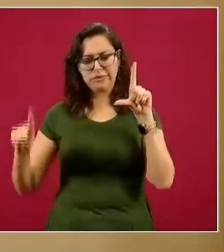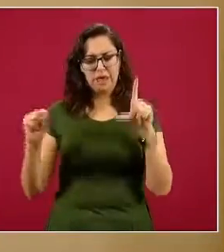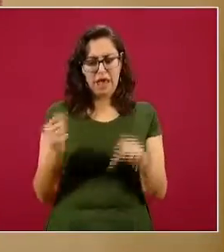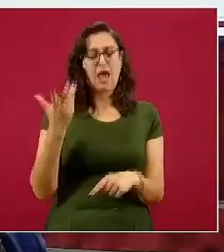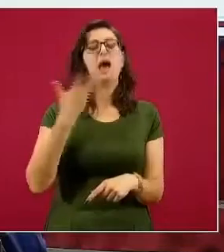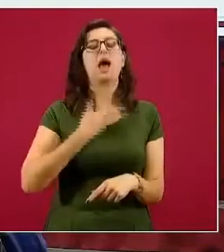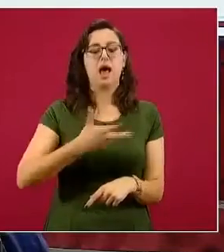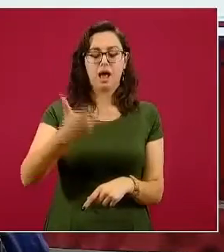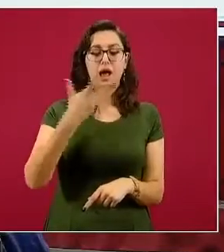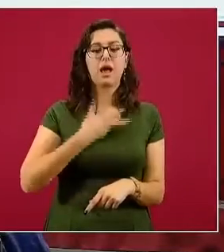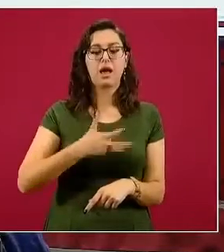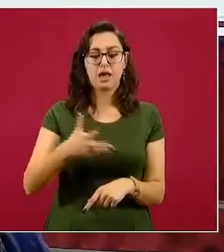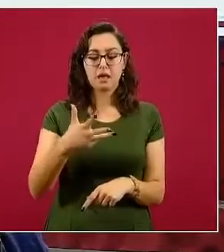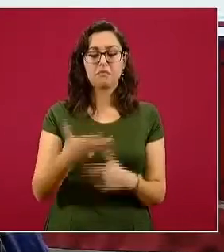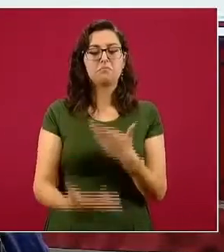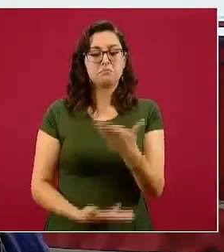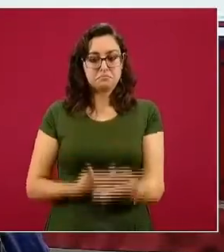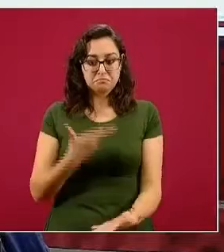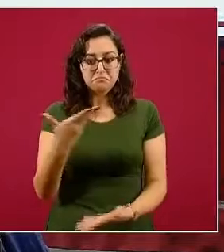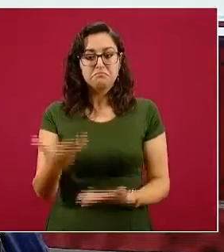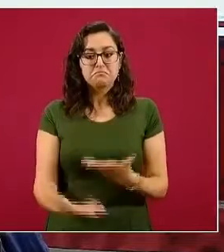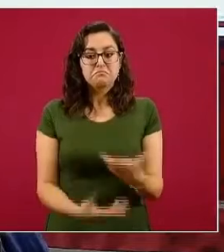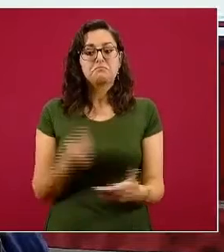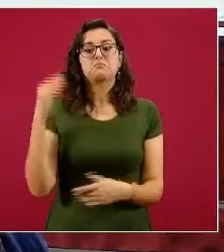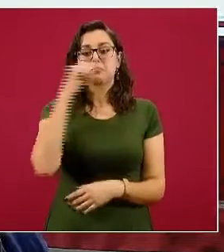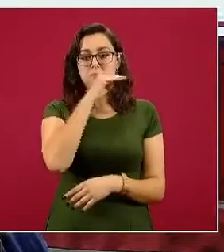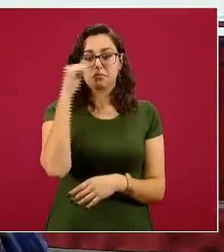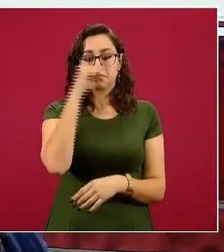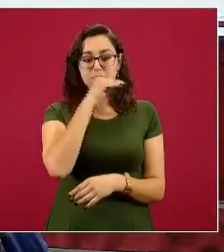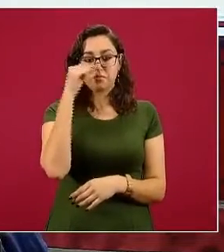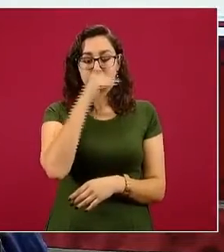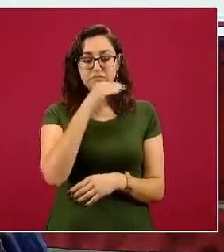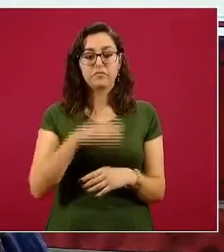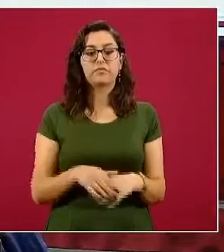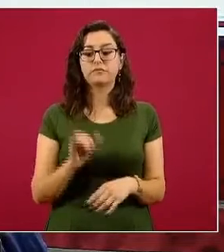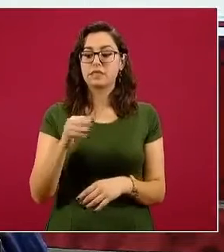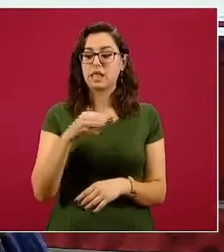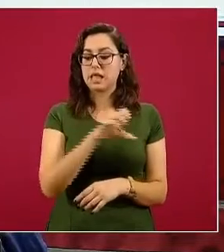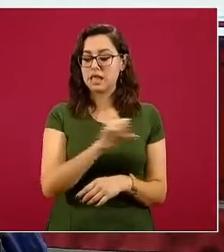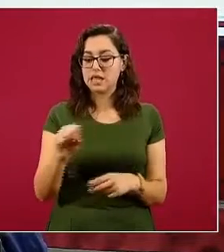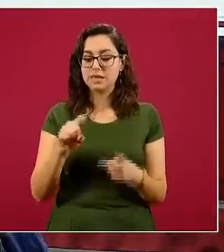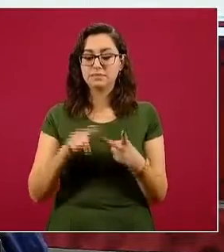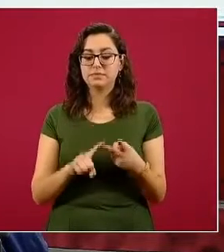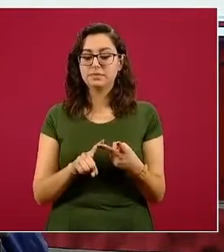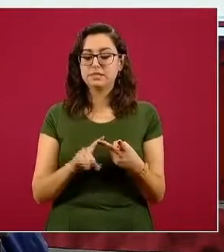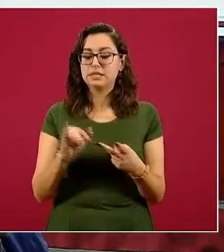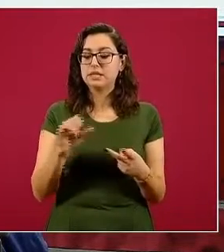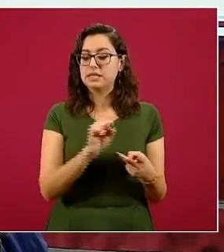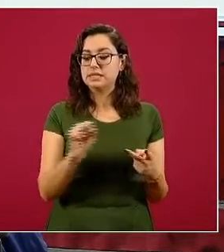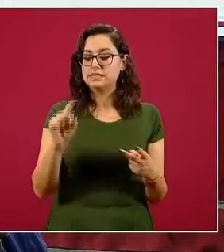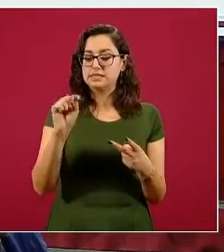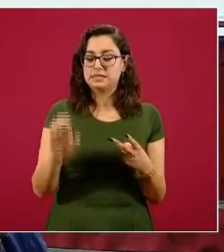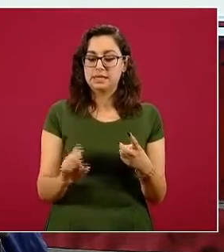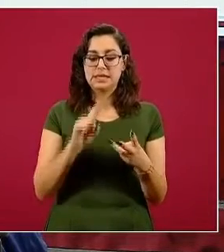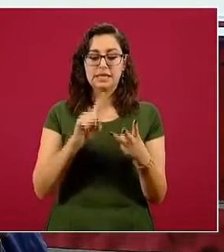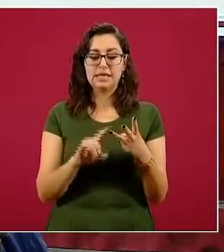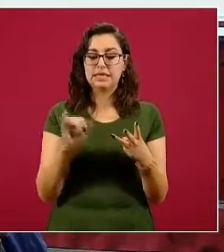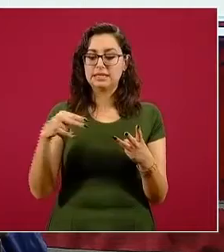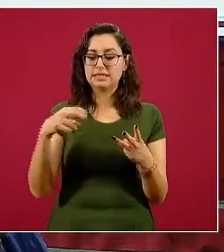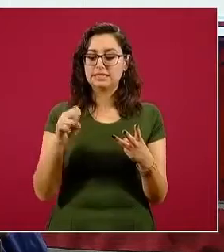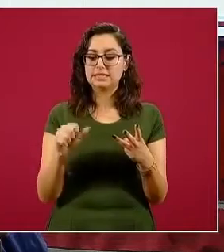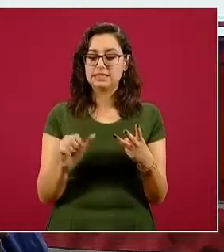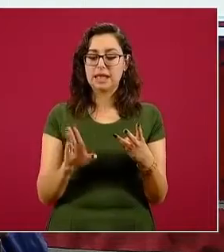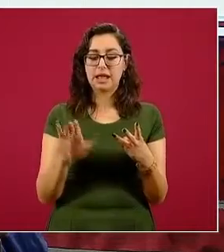encuentran este servicio que es gratuito en el IMSS, en el ISSSTE y en el sector salud.